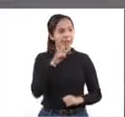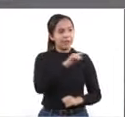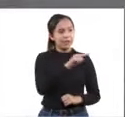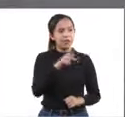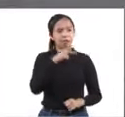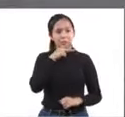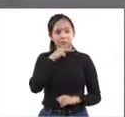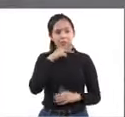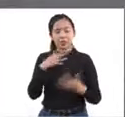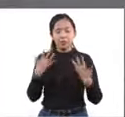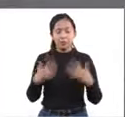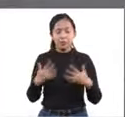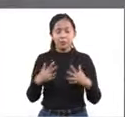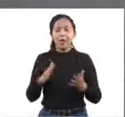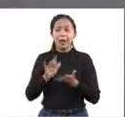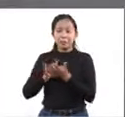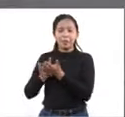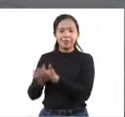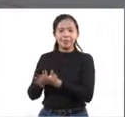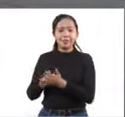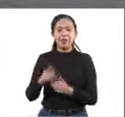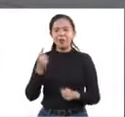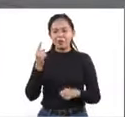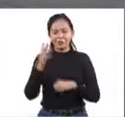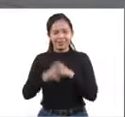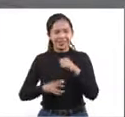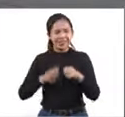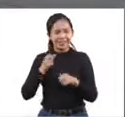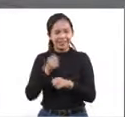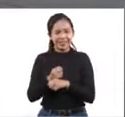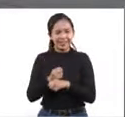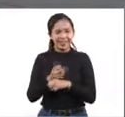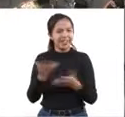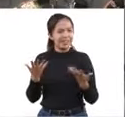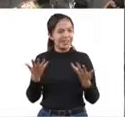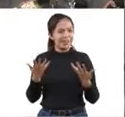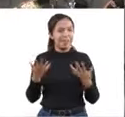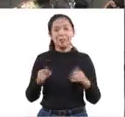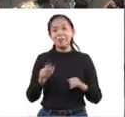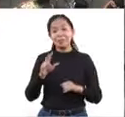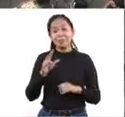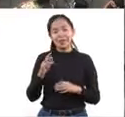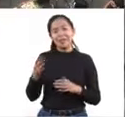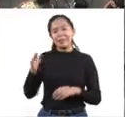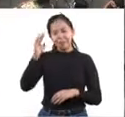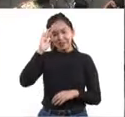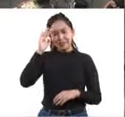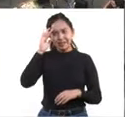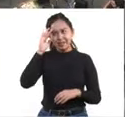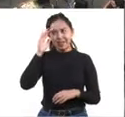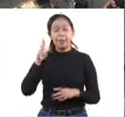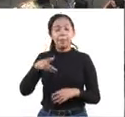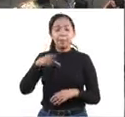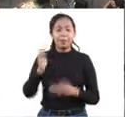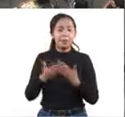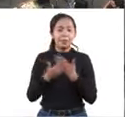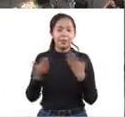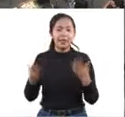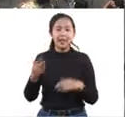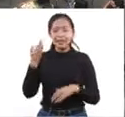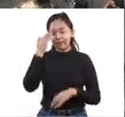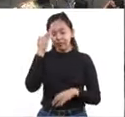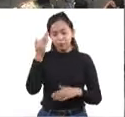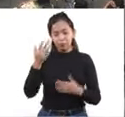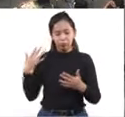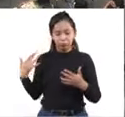Decían que íbamos por un año, y ese año ahora son más de 2 décadas. Mi historia es la historia de